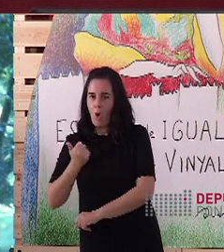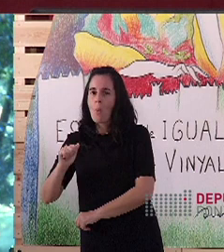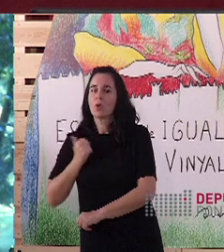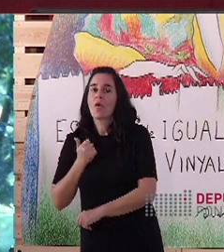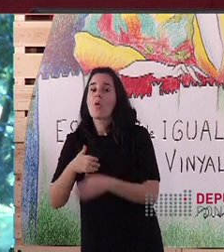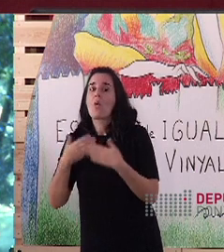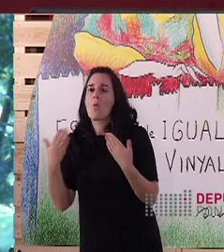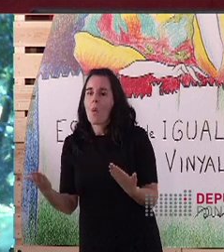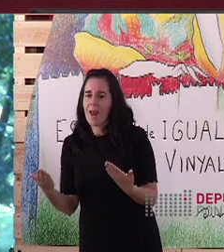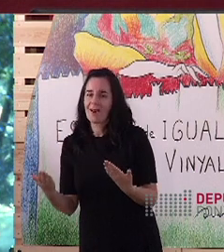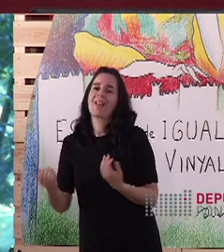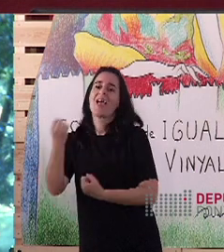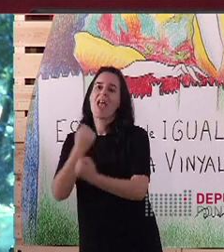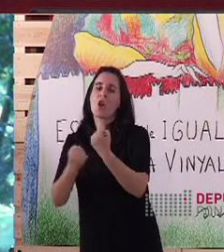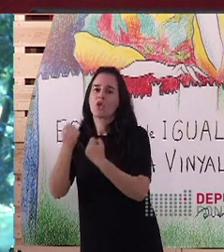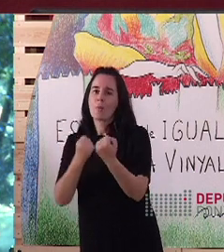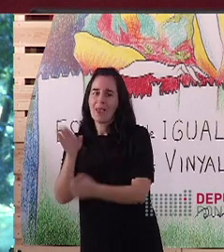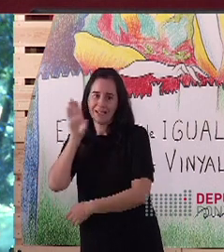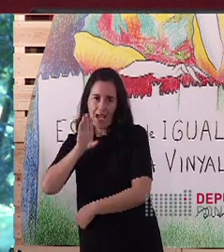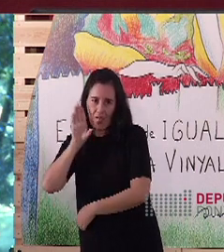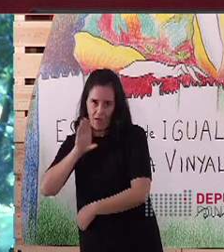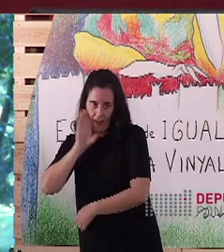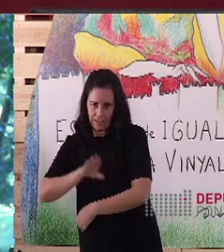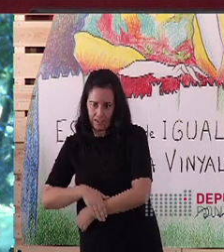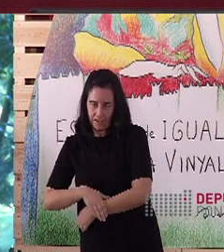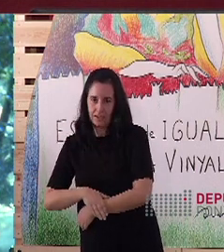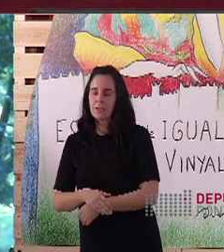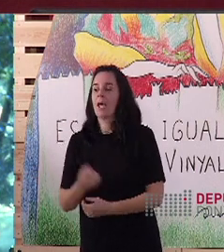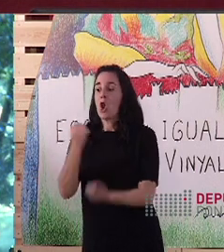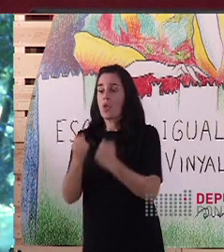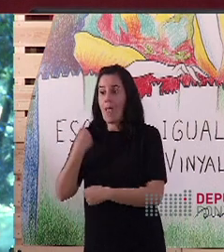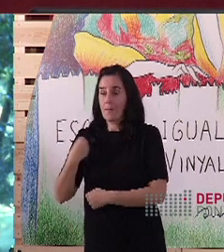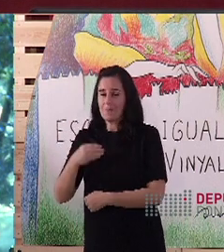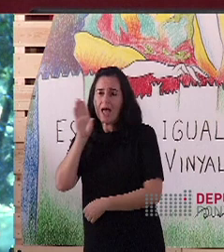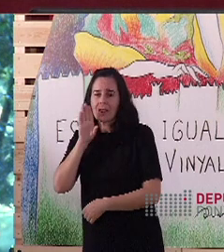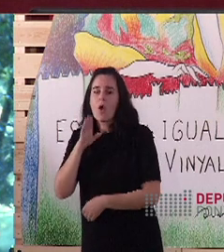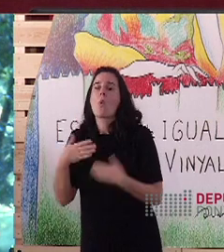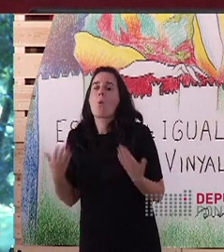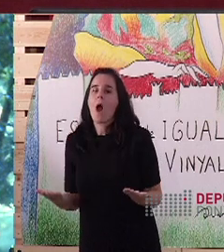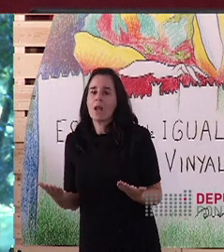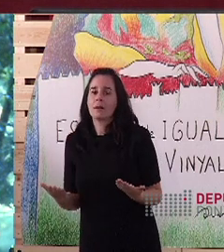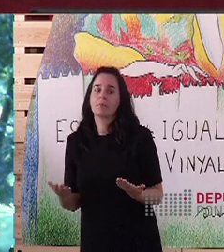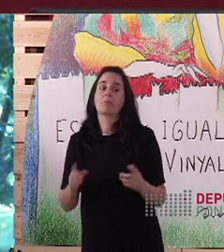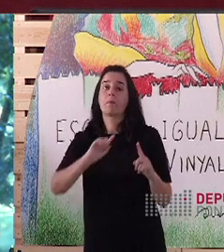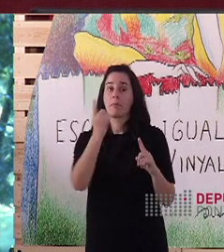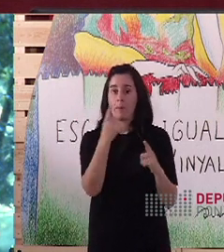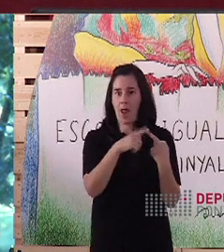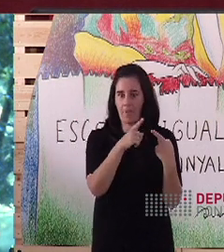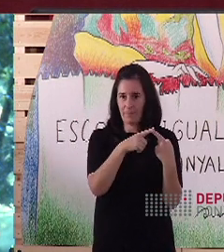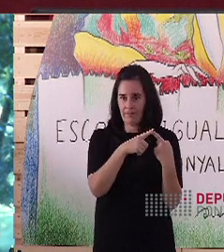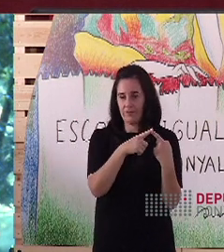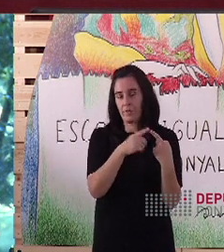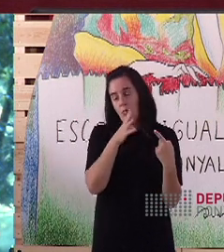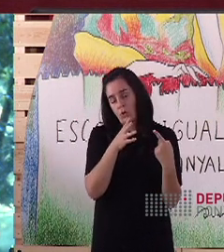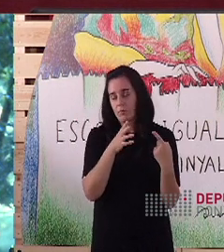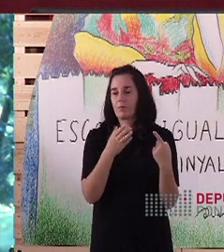van a ser las economías ilícitas. ¿Cuáles son las economías ilícitas? La primera, en términos de beneficios, es